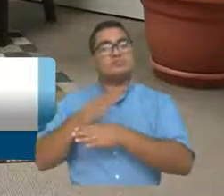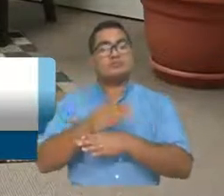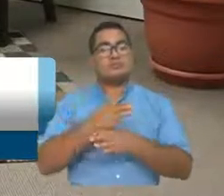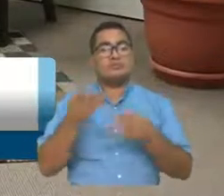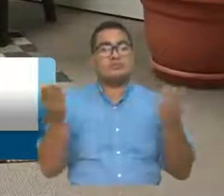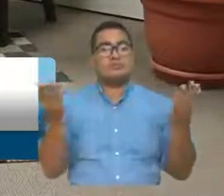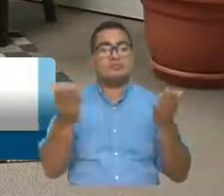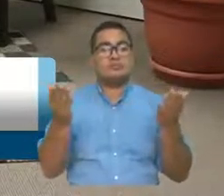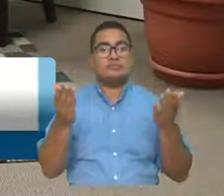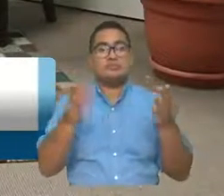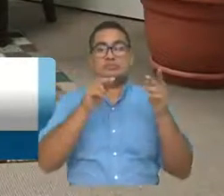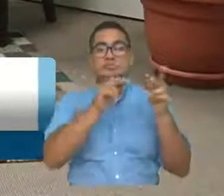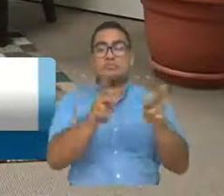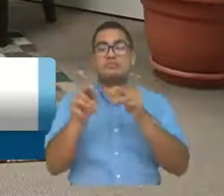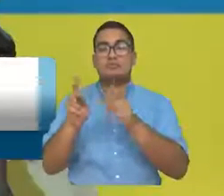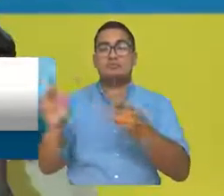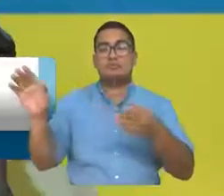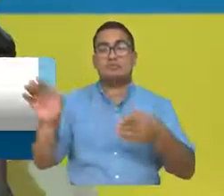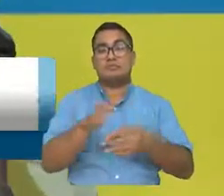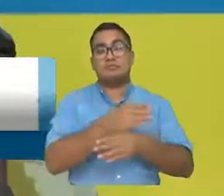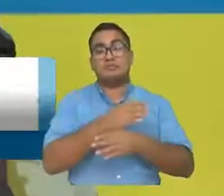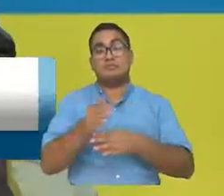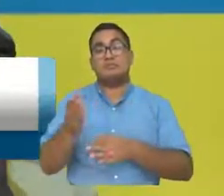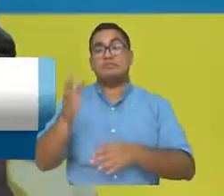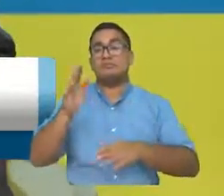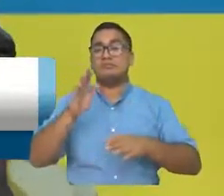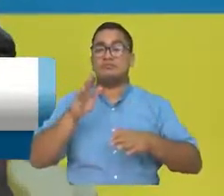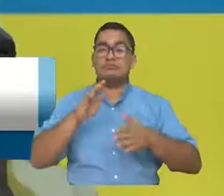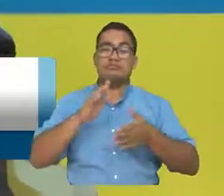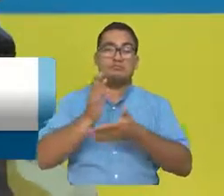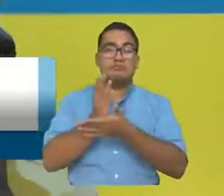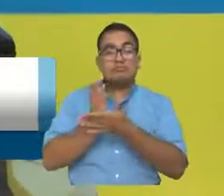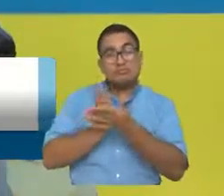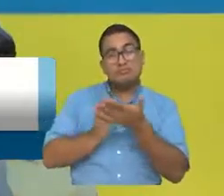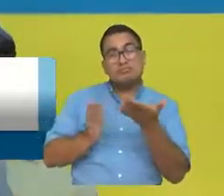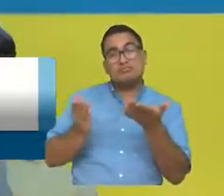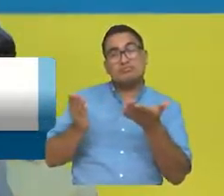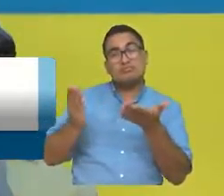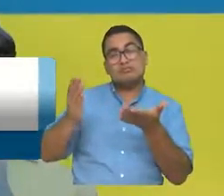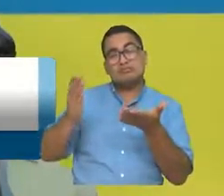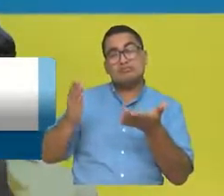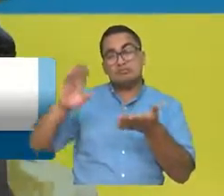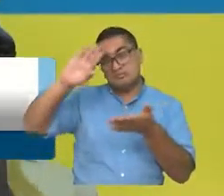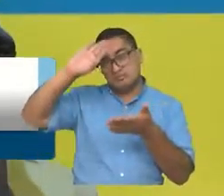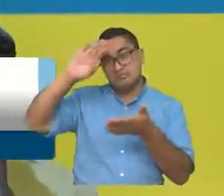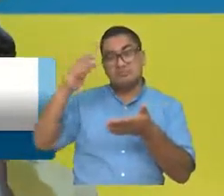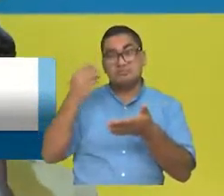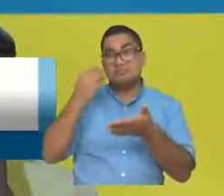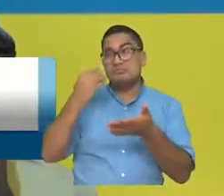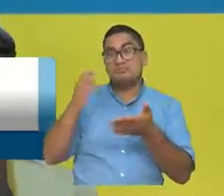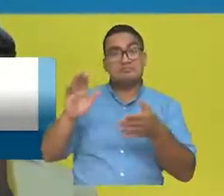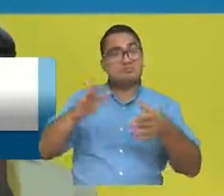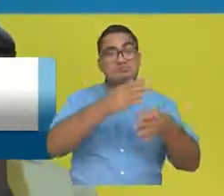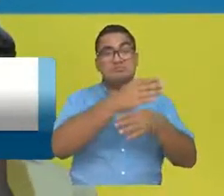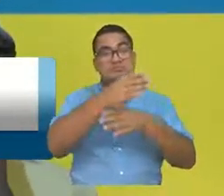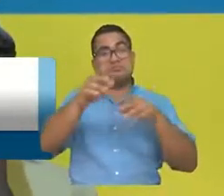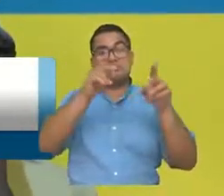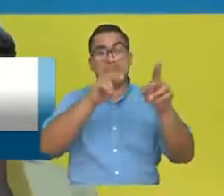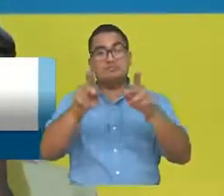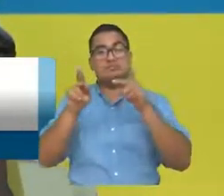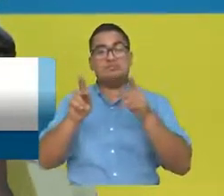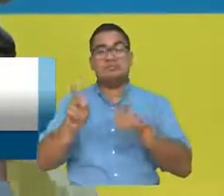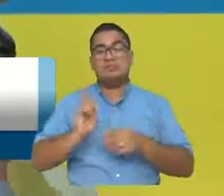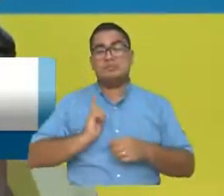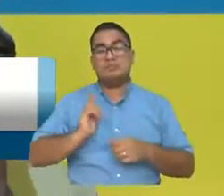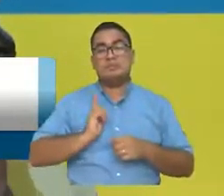protección, sin haber limpiado nada, y entonces yo, posteriormente vos venís y te contaminás de esa manera. Ahora hablemos de los síntomas.